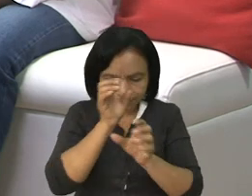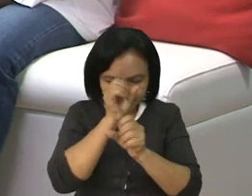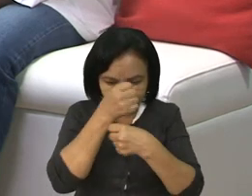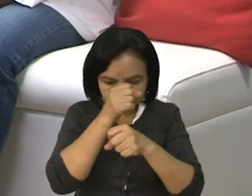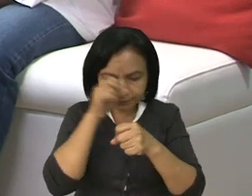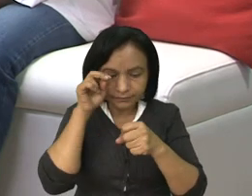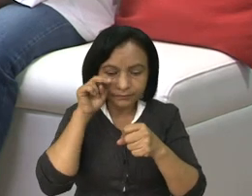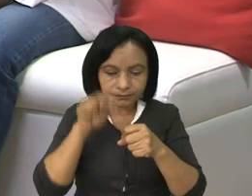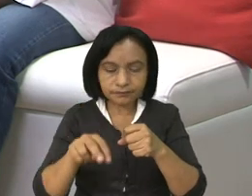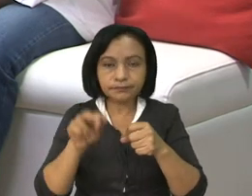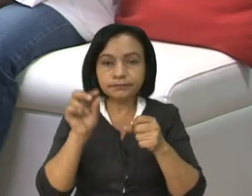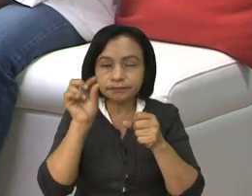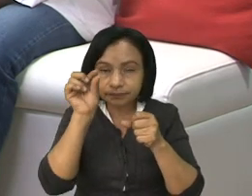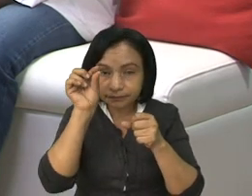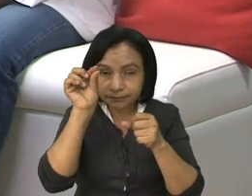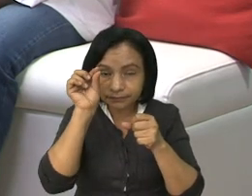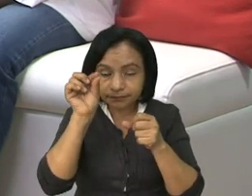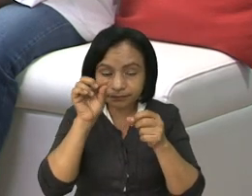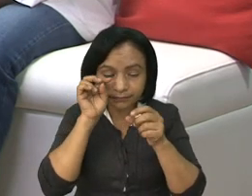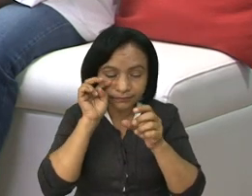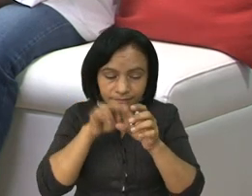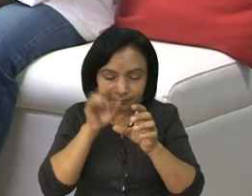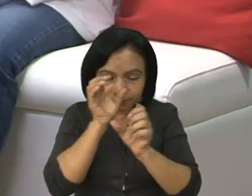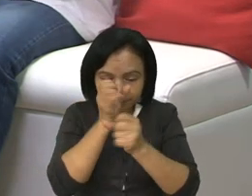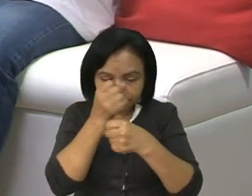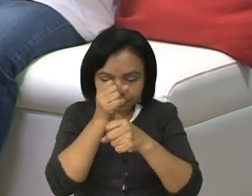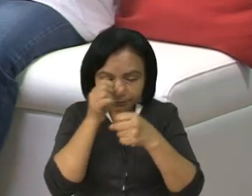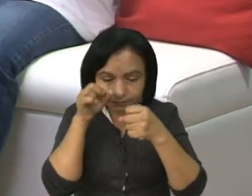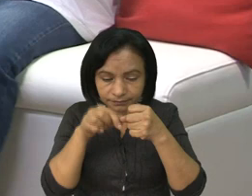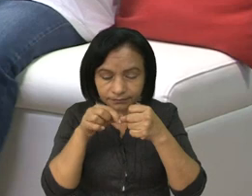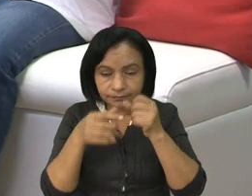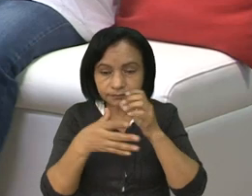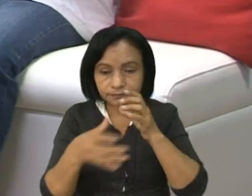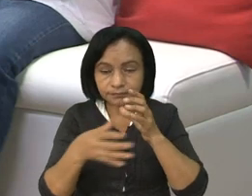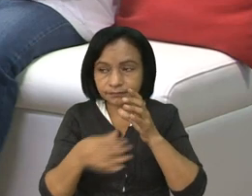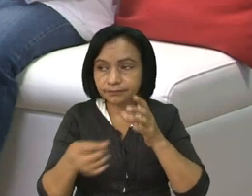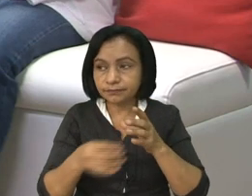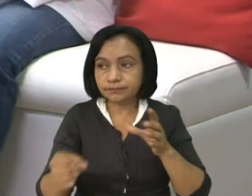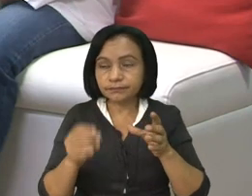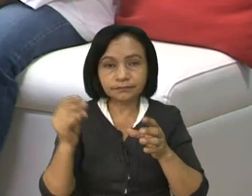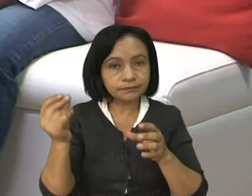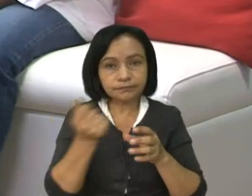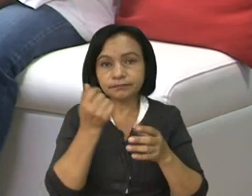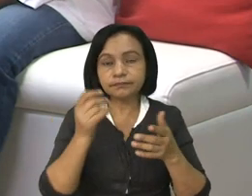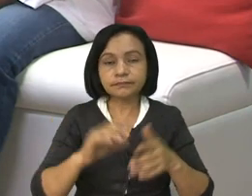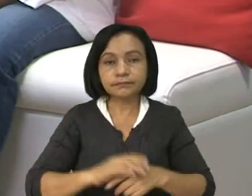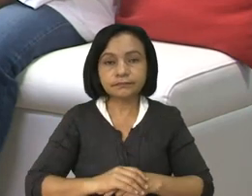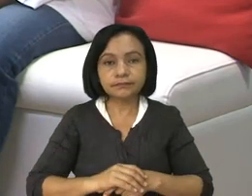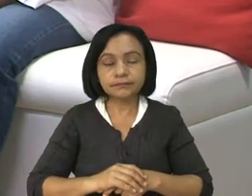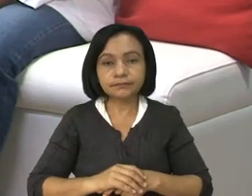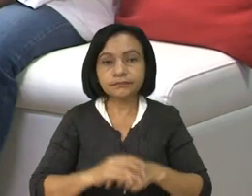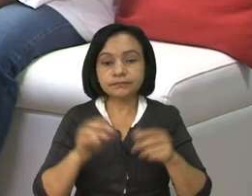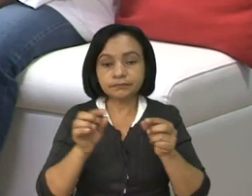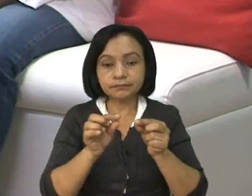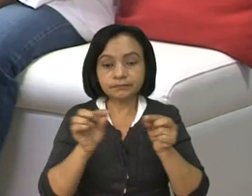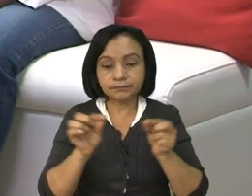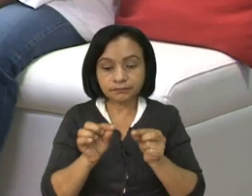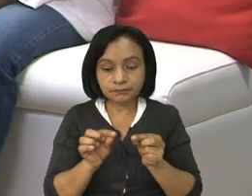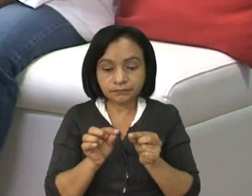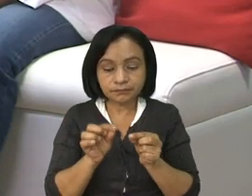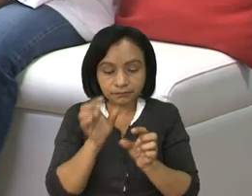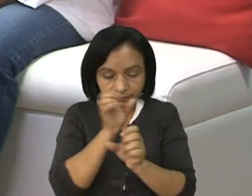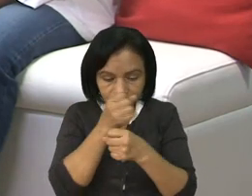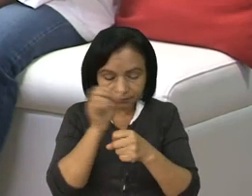microscópico. Son pequeños. Que son, sí, esos se replican, la forma de replicación es mucho más rápida, ya por el tamaño y por